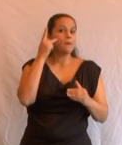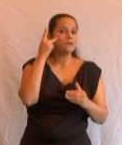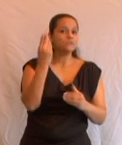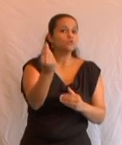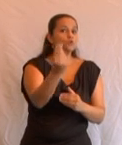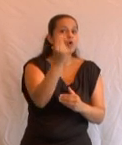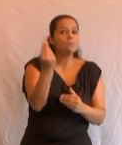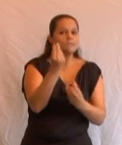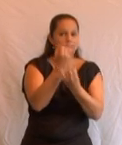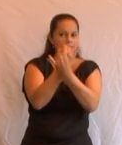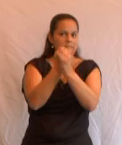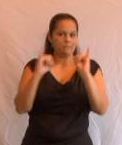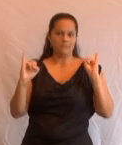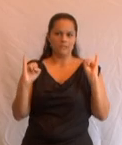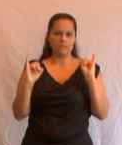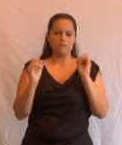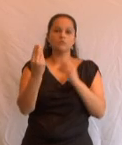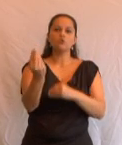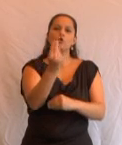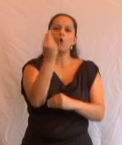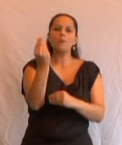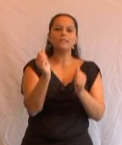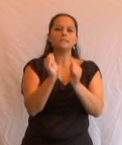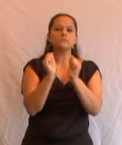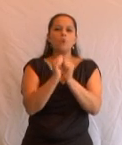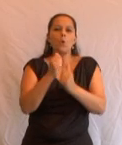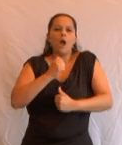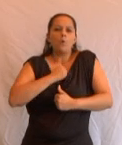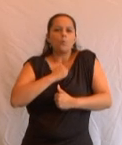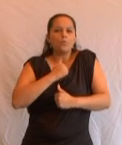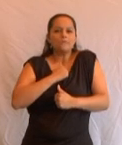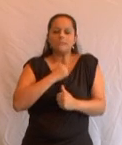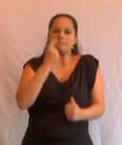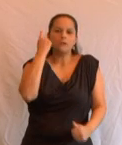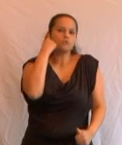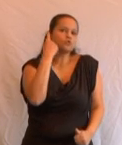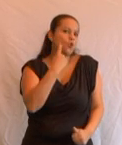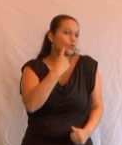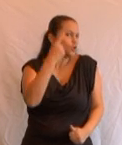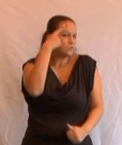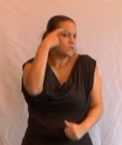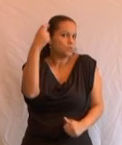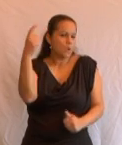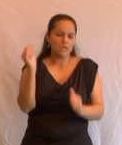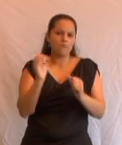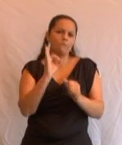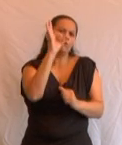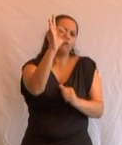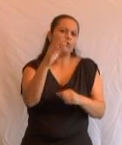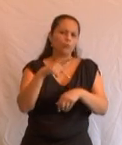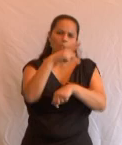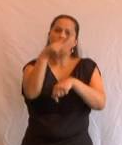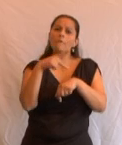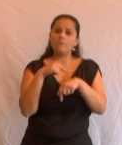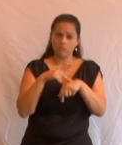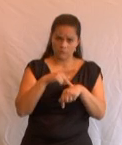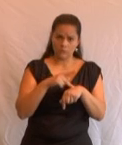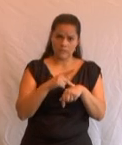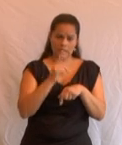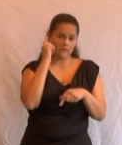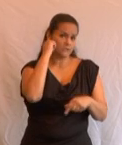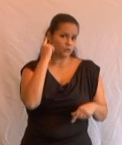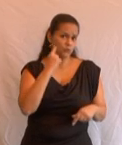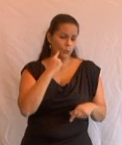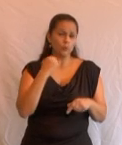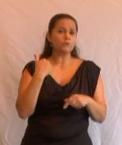jóvenes independientes, jóvenes con una autoestima, sordos que sueñan con ser profesionales, sordos